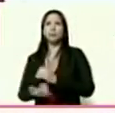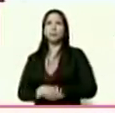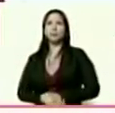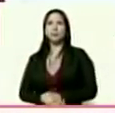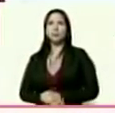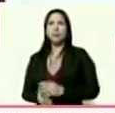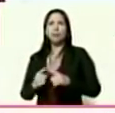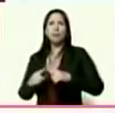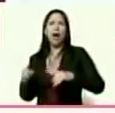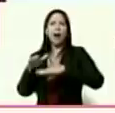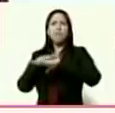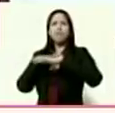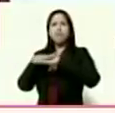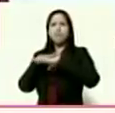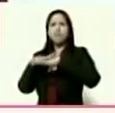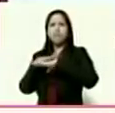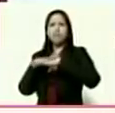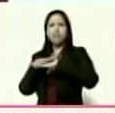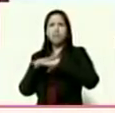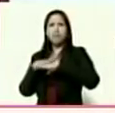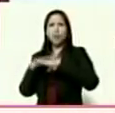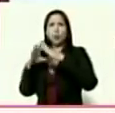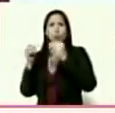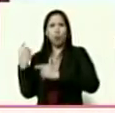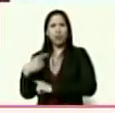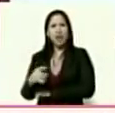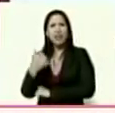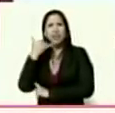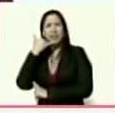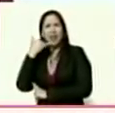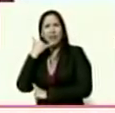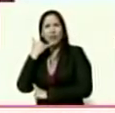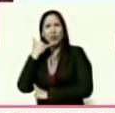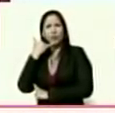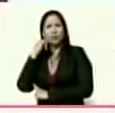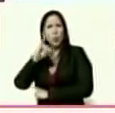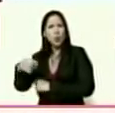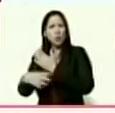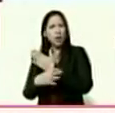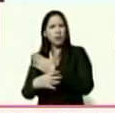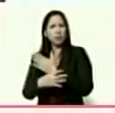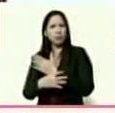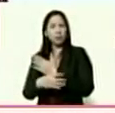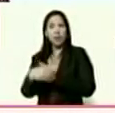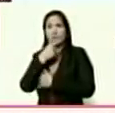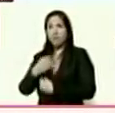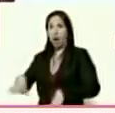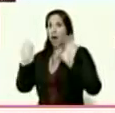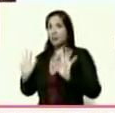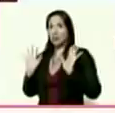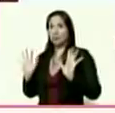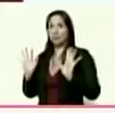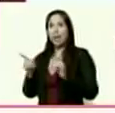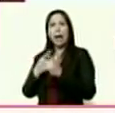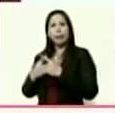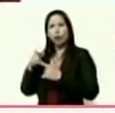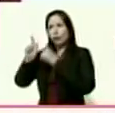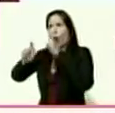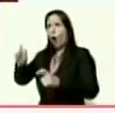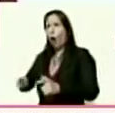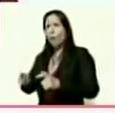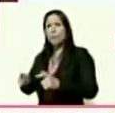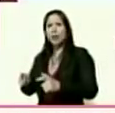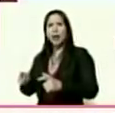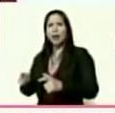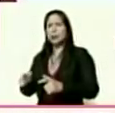para disculparse, la mitad, todos tienen el teléfono de él, qué cosa, ¿no? Qué fácil, y el tipo es tan diligente que responde